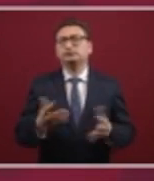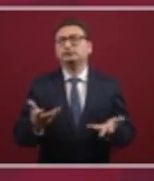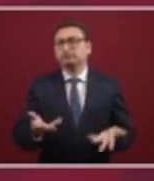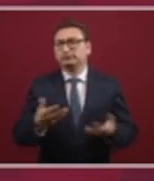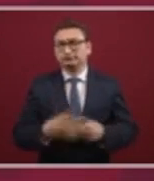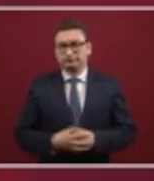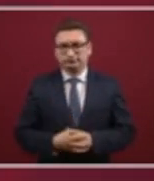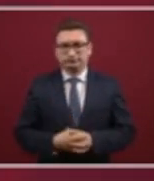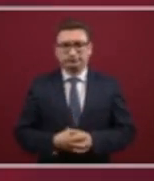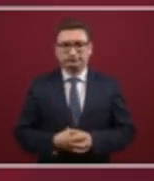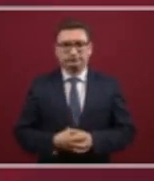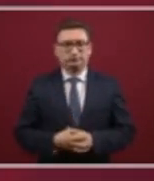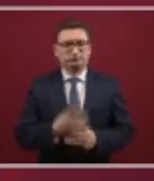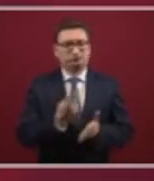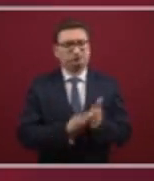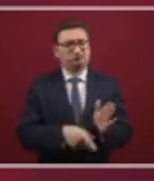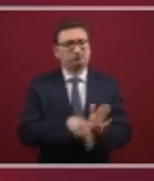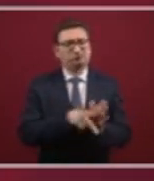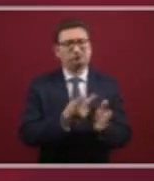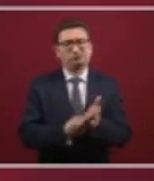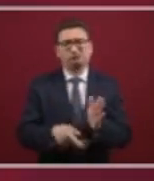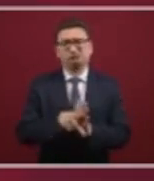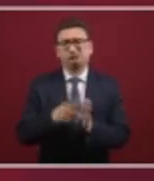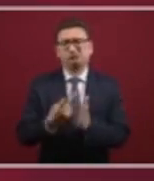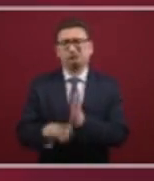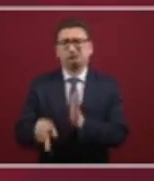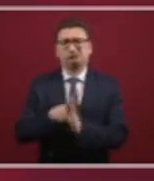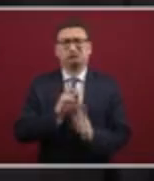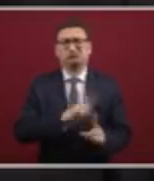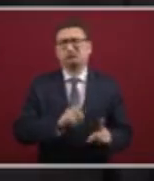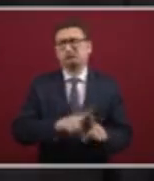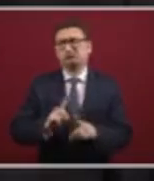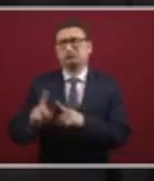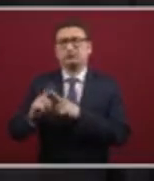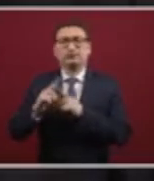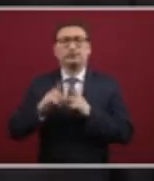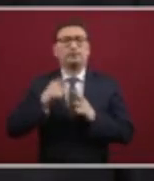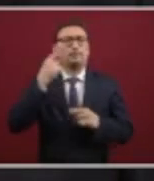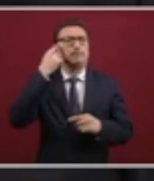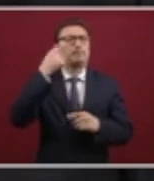muchas plazas para